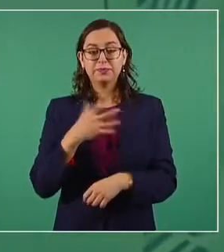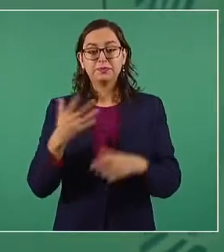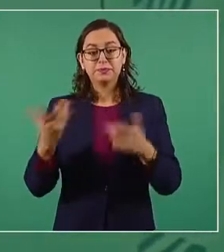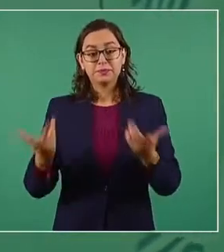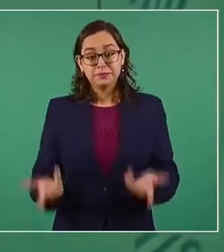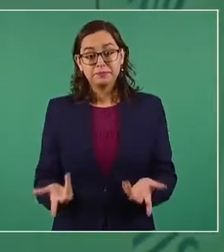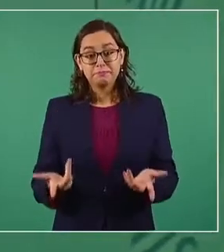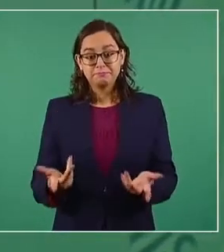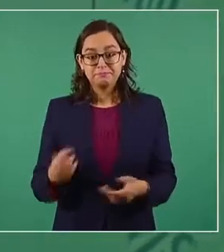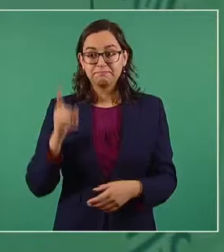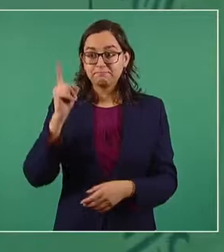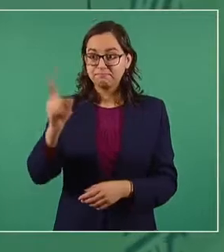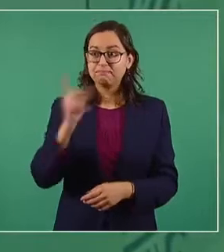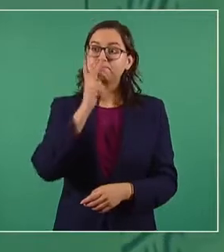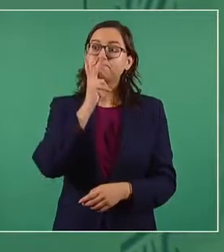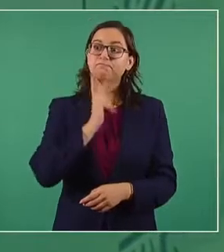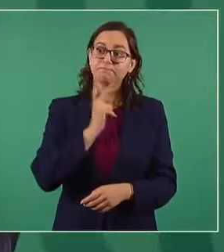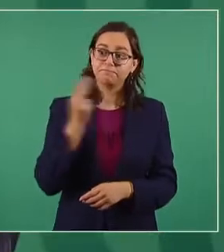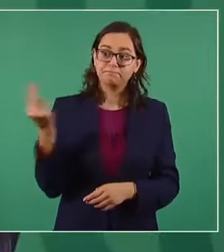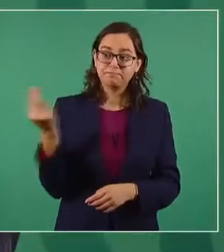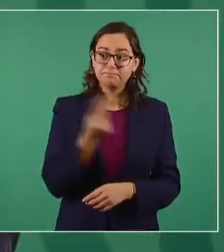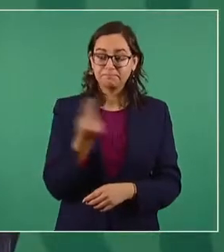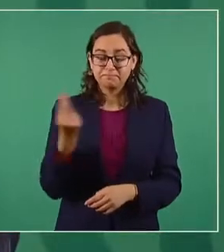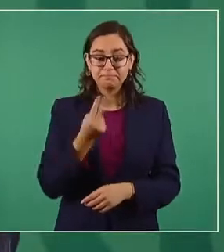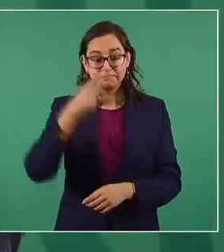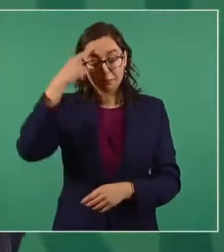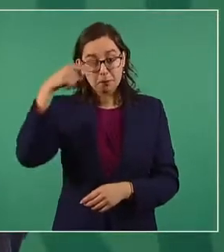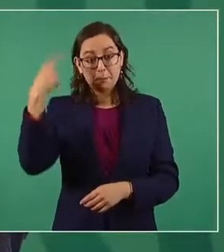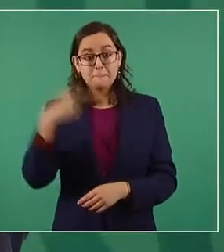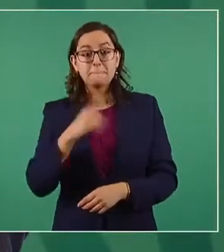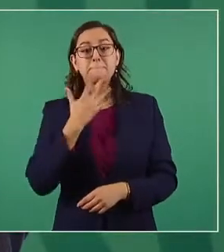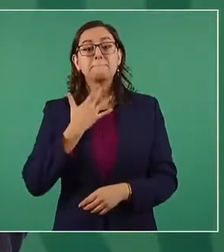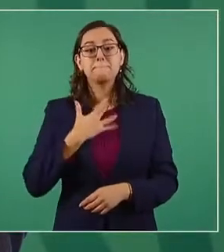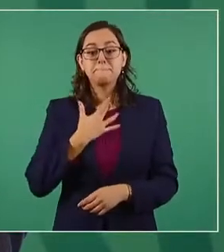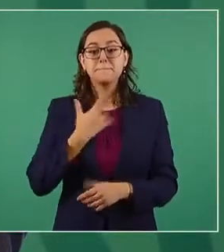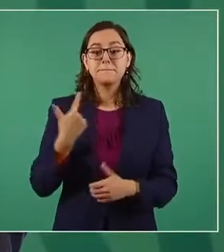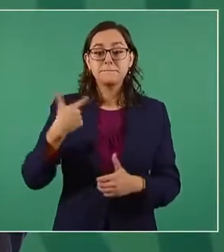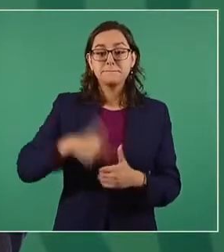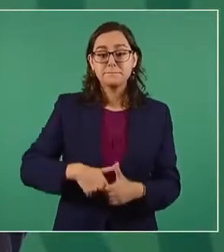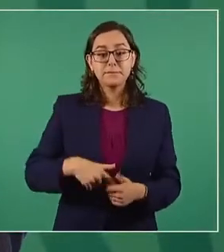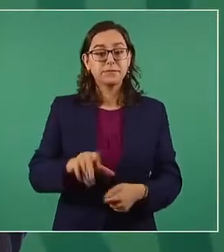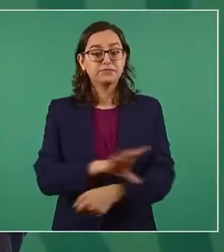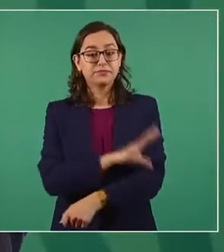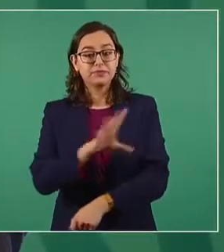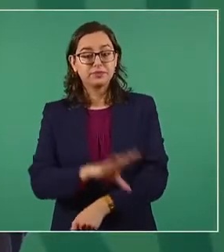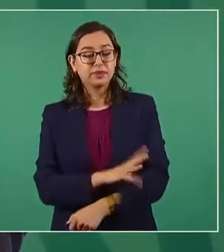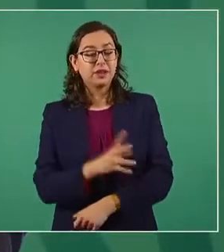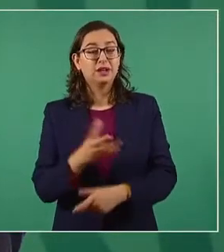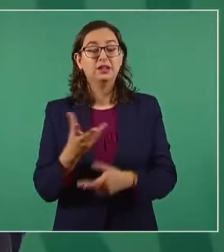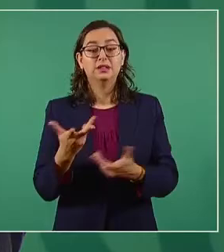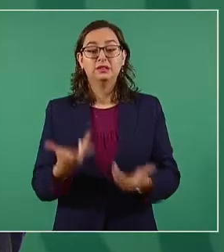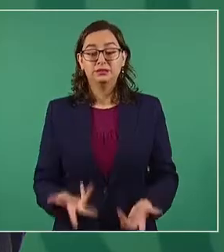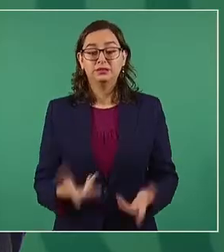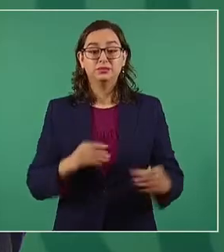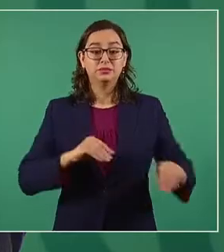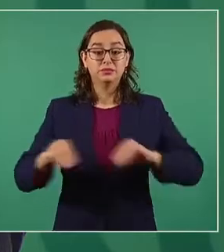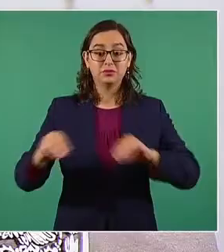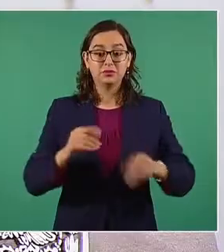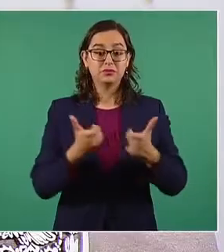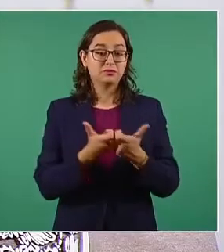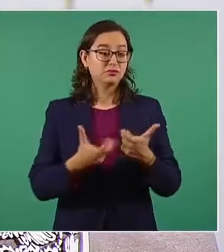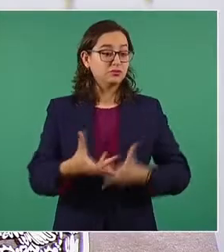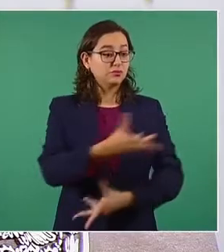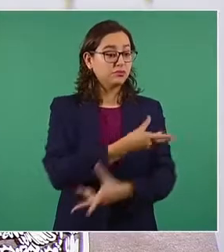contemos con combustibles, para que se pueda mover la economía, para que se puedan mover los